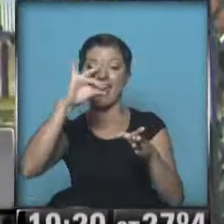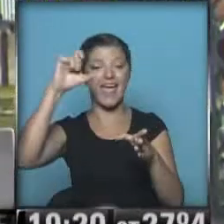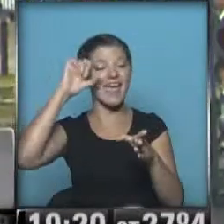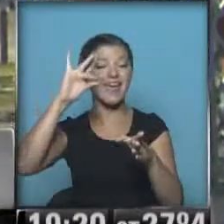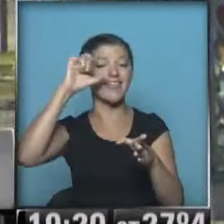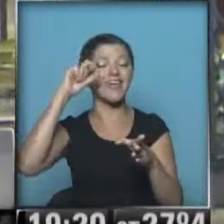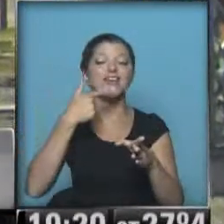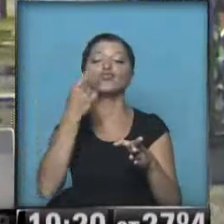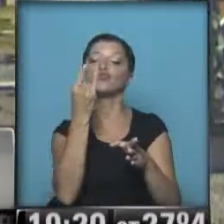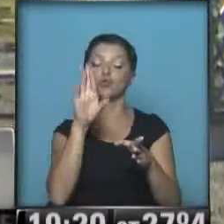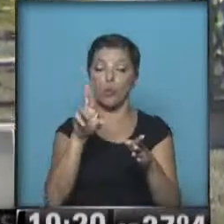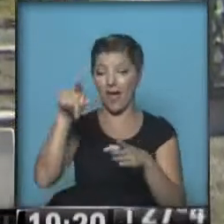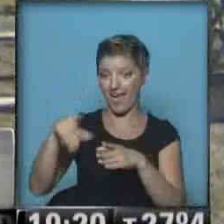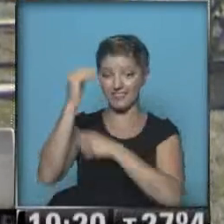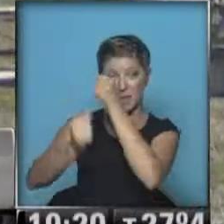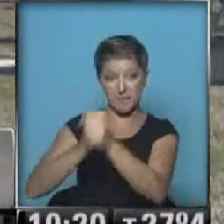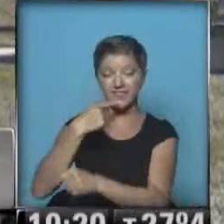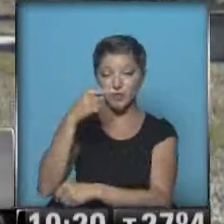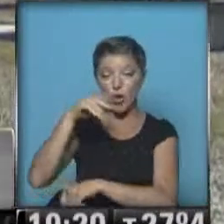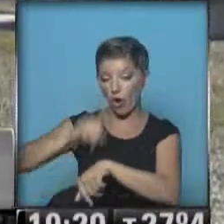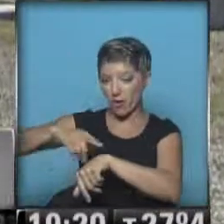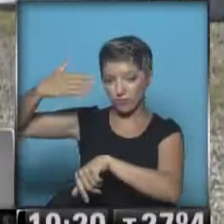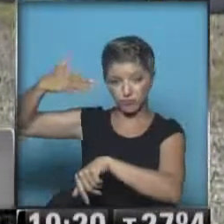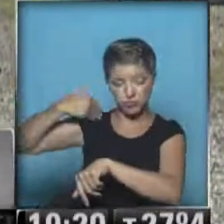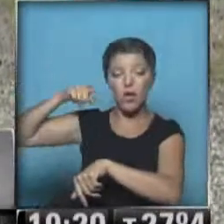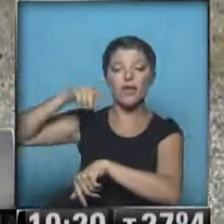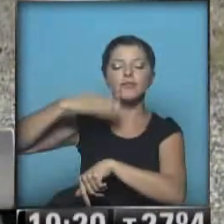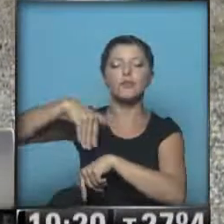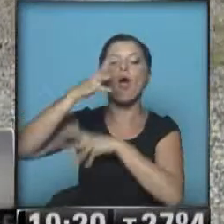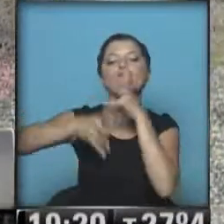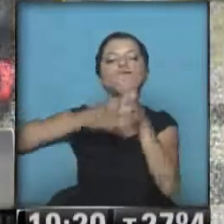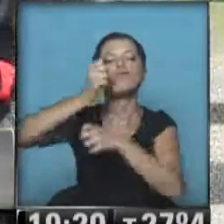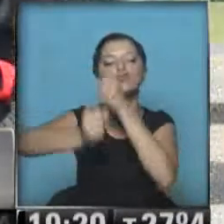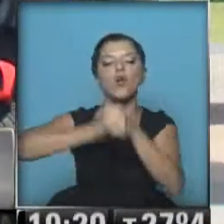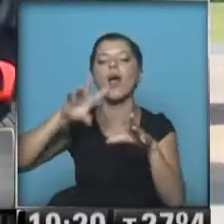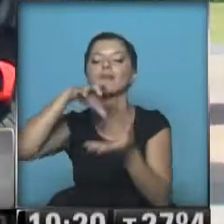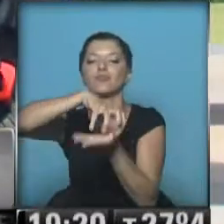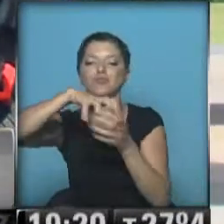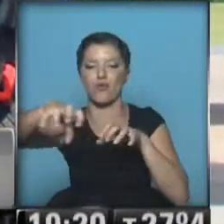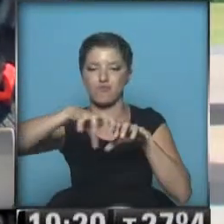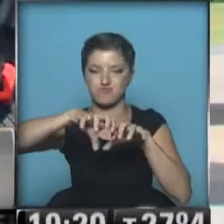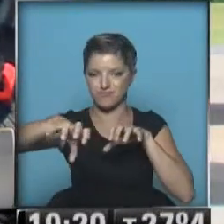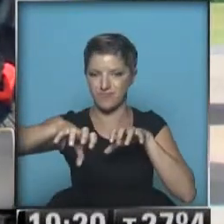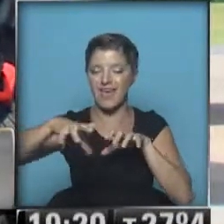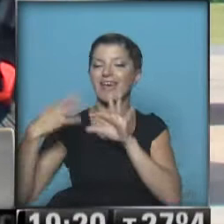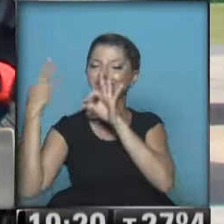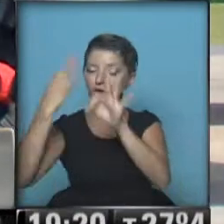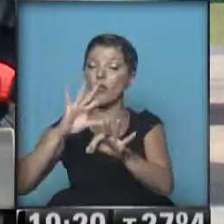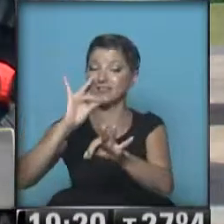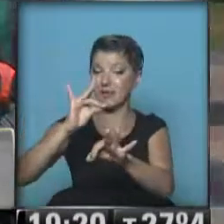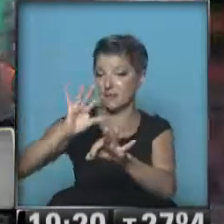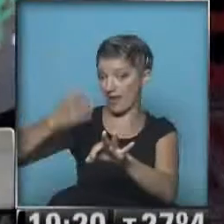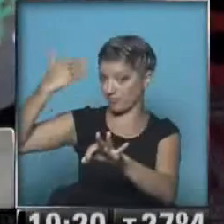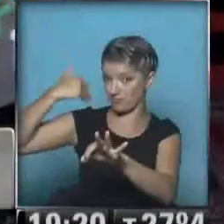La distribuidora eléctrica confirmó que en las últimas horas entró en funciones la subestación móvil, que llegó al país en diciembre